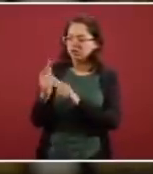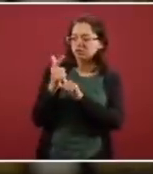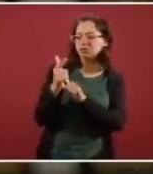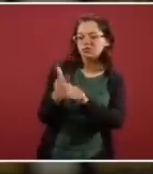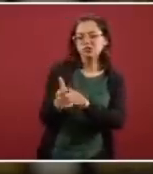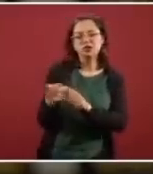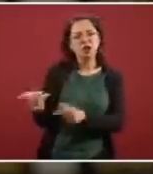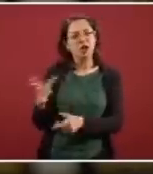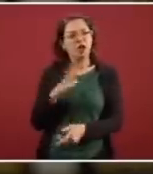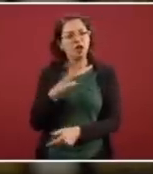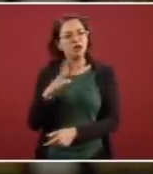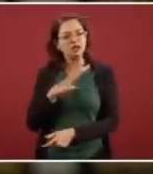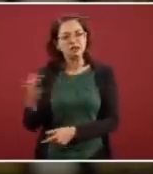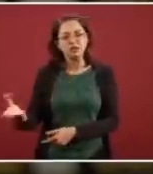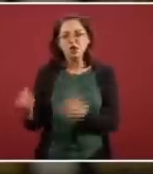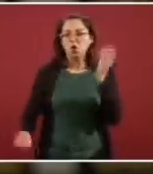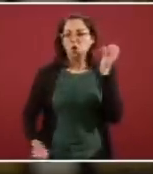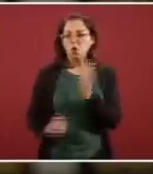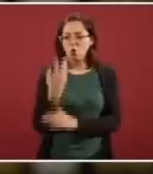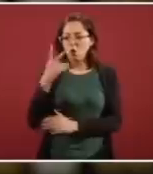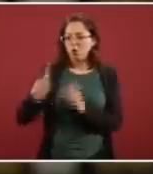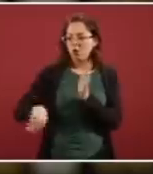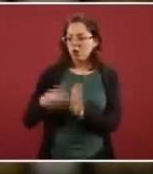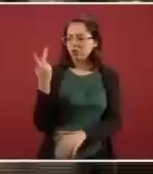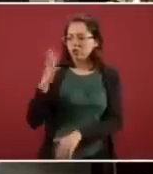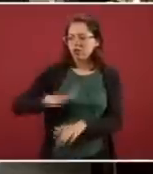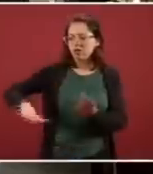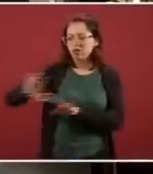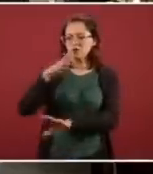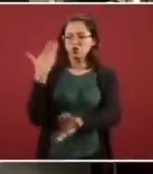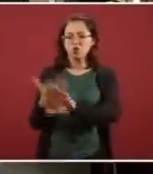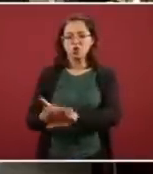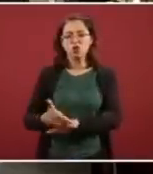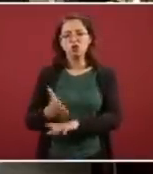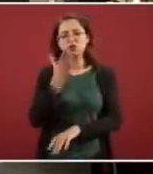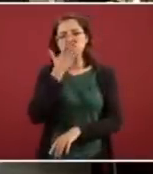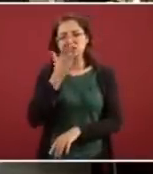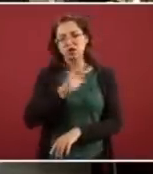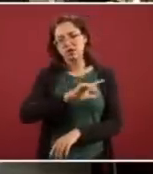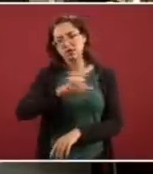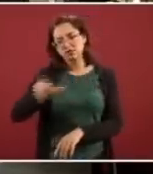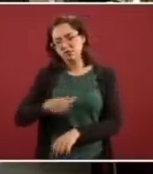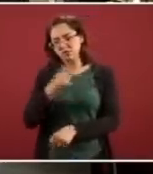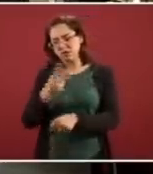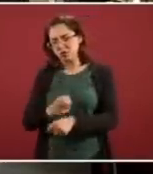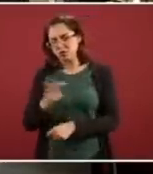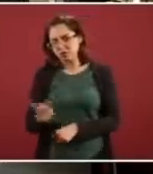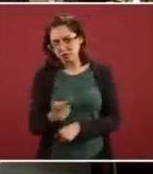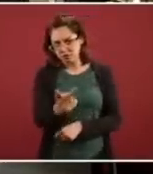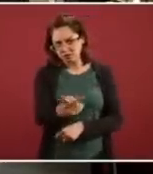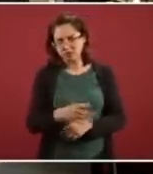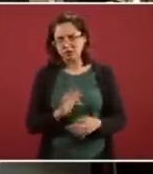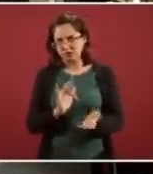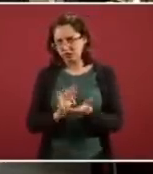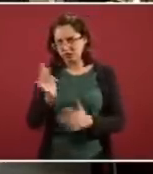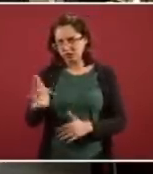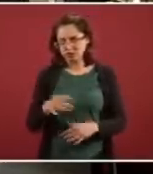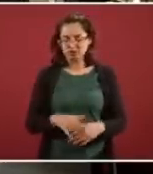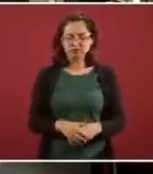esta presa de Jales que pone una nueva amenaza en la comunidad de Sonora? Y otra pregunta después, gracias. Bueno,